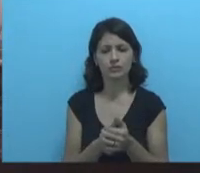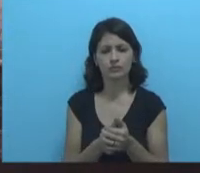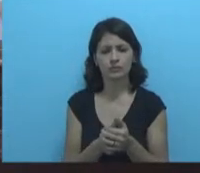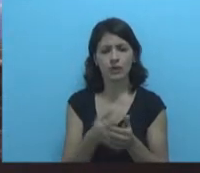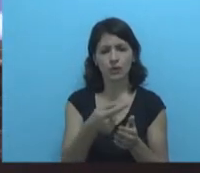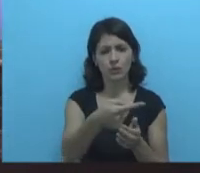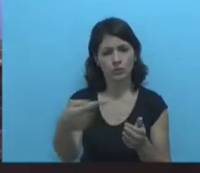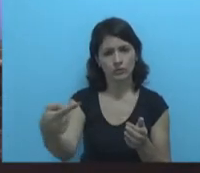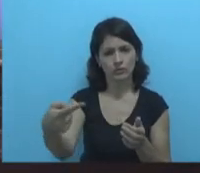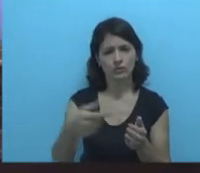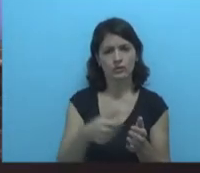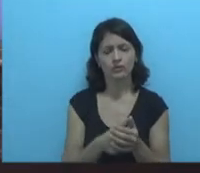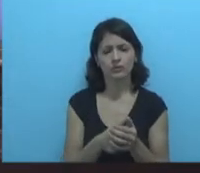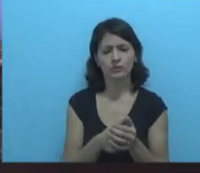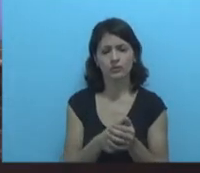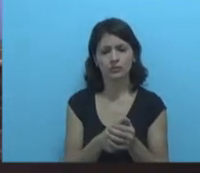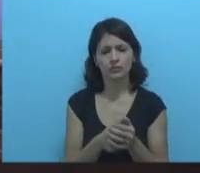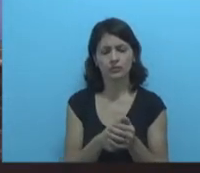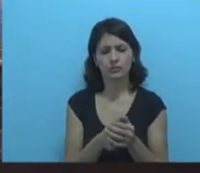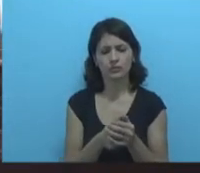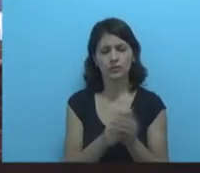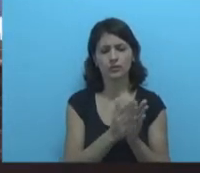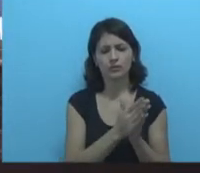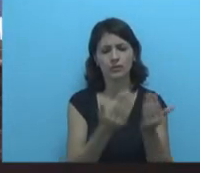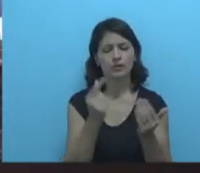preferencias para una sesión. Expediente